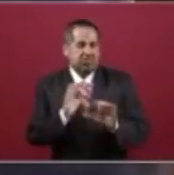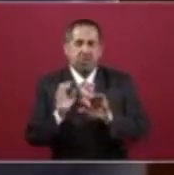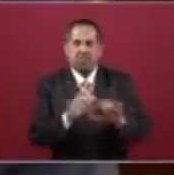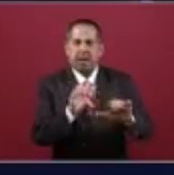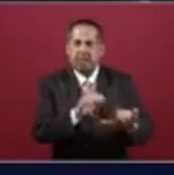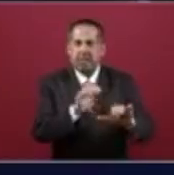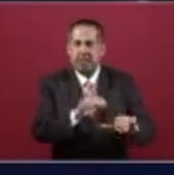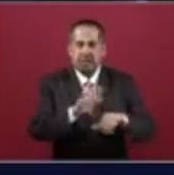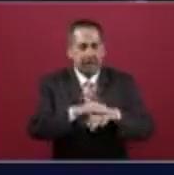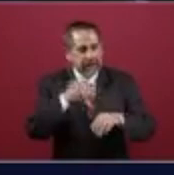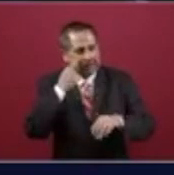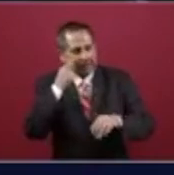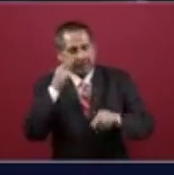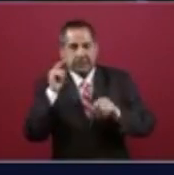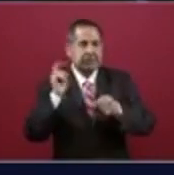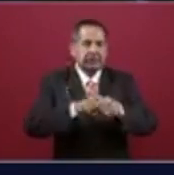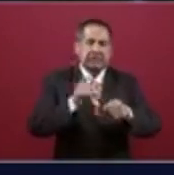resurgir